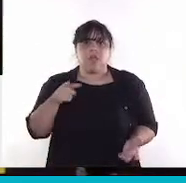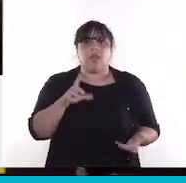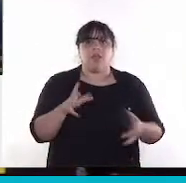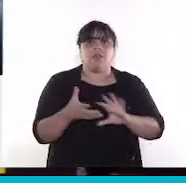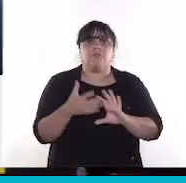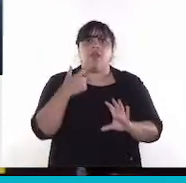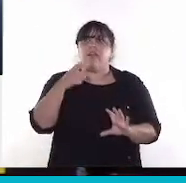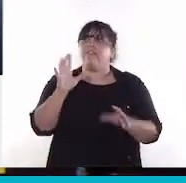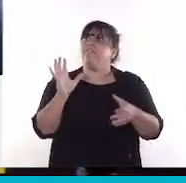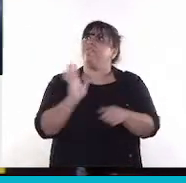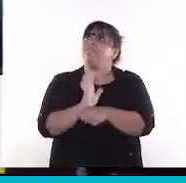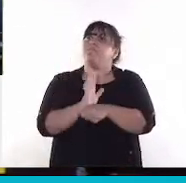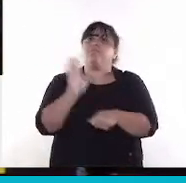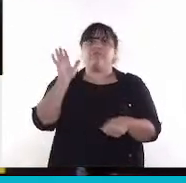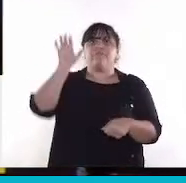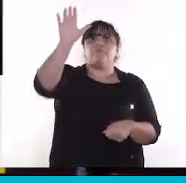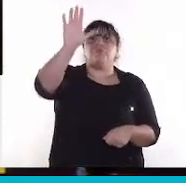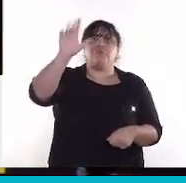el futuro de un país.